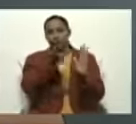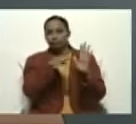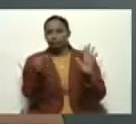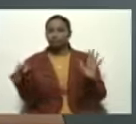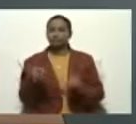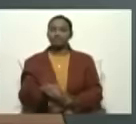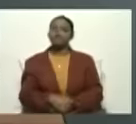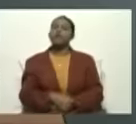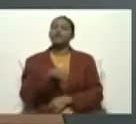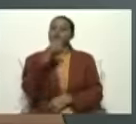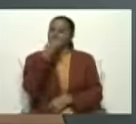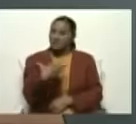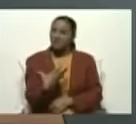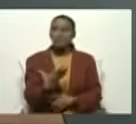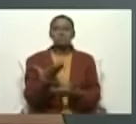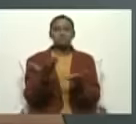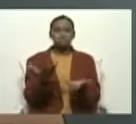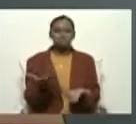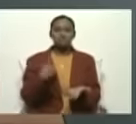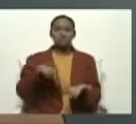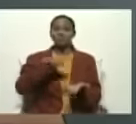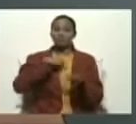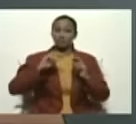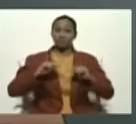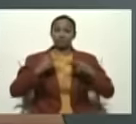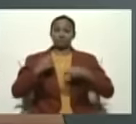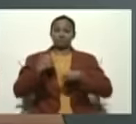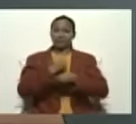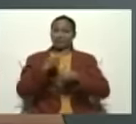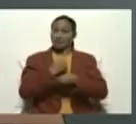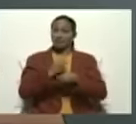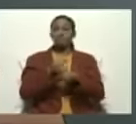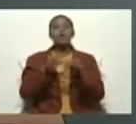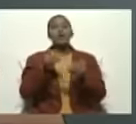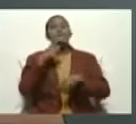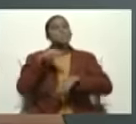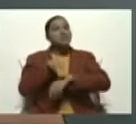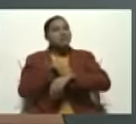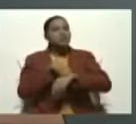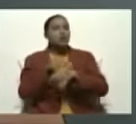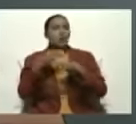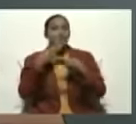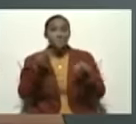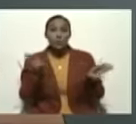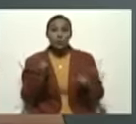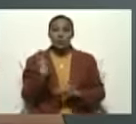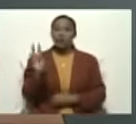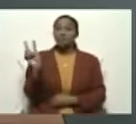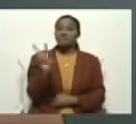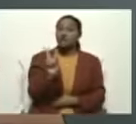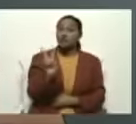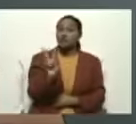toda esta actualización y transformación del trabajo del Ministerio Público venezolano tengan como un